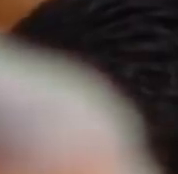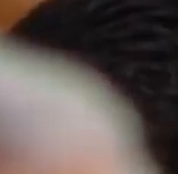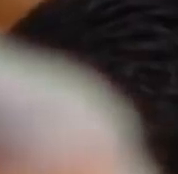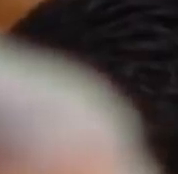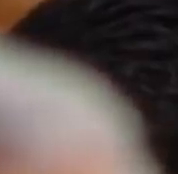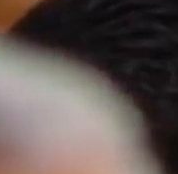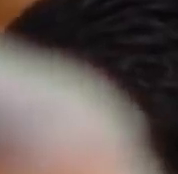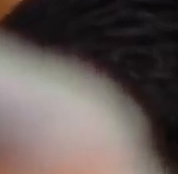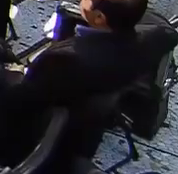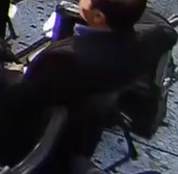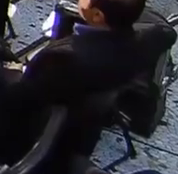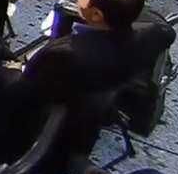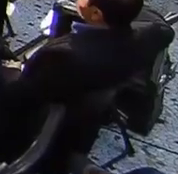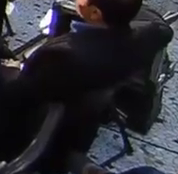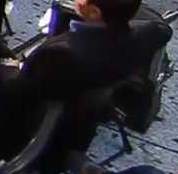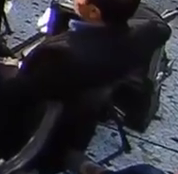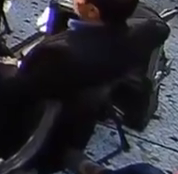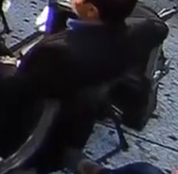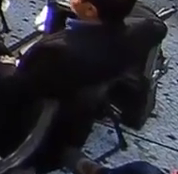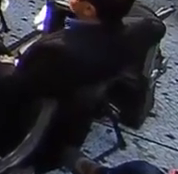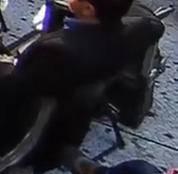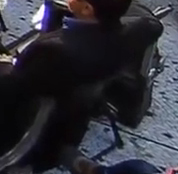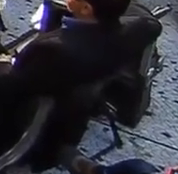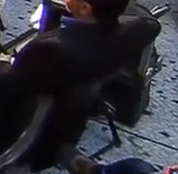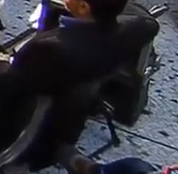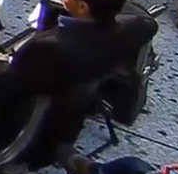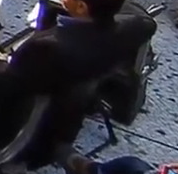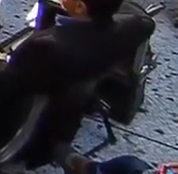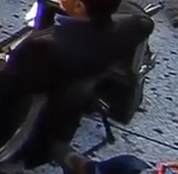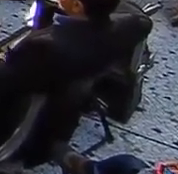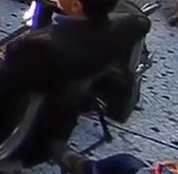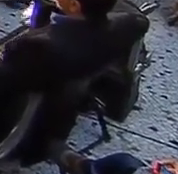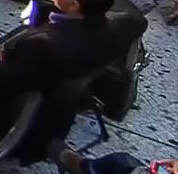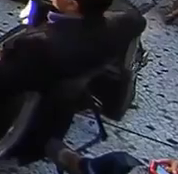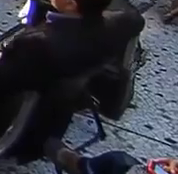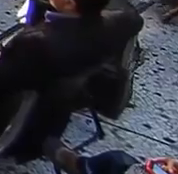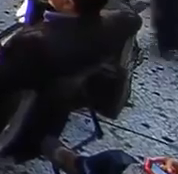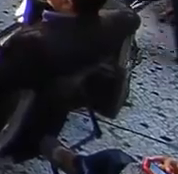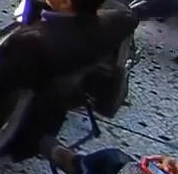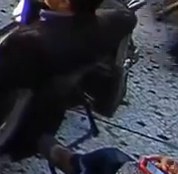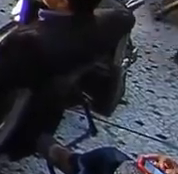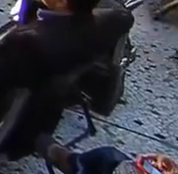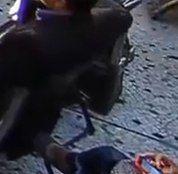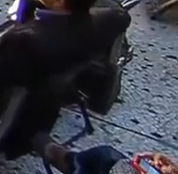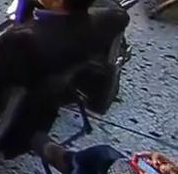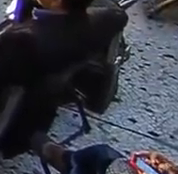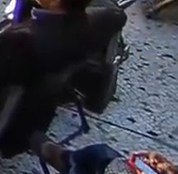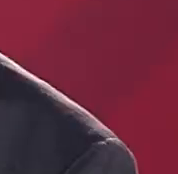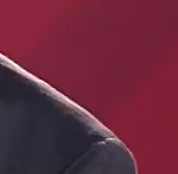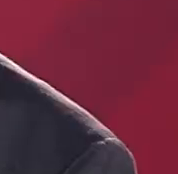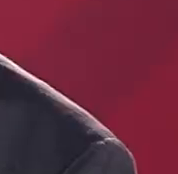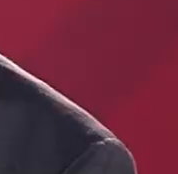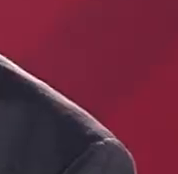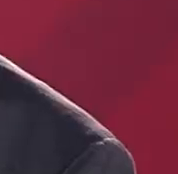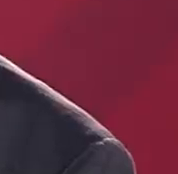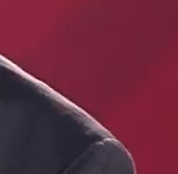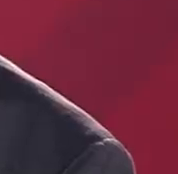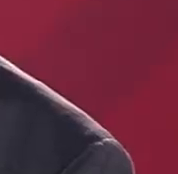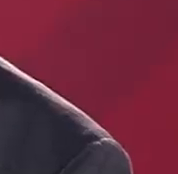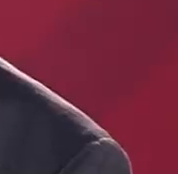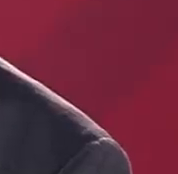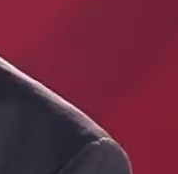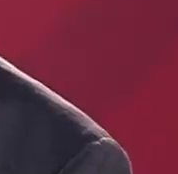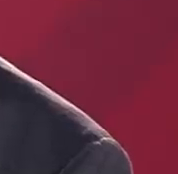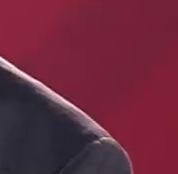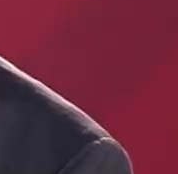específicamente, presidente, preguntarle si con este plan esperaría que las calificadoras ya den una mejor nota a la empresa y a nivel internacional se